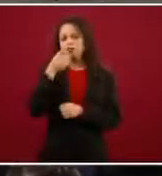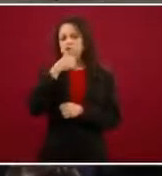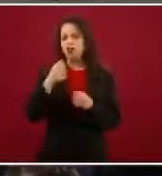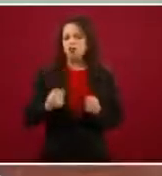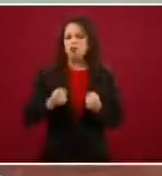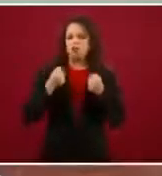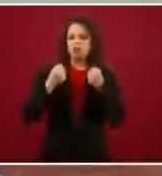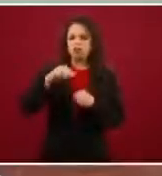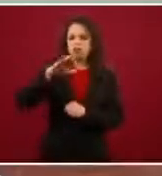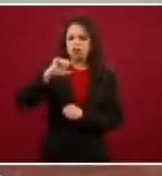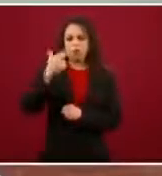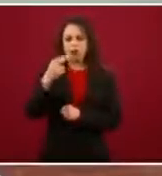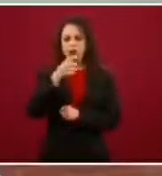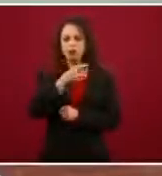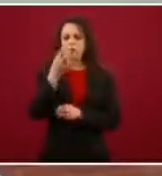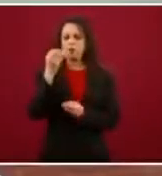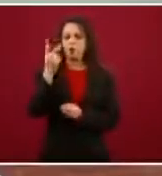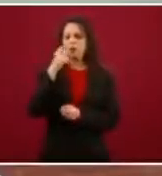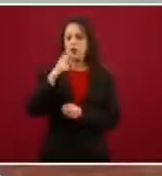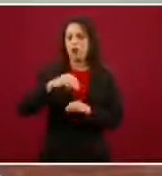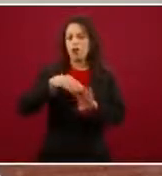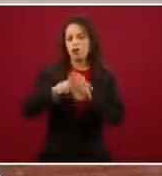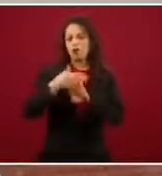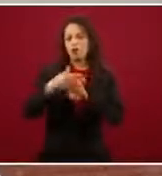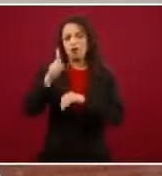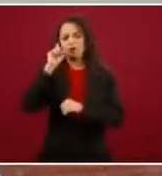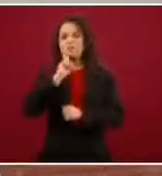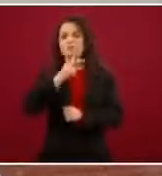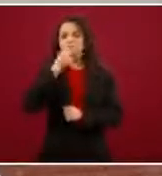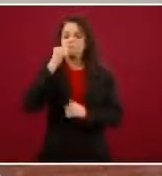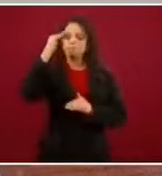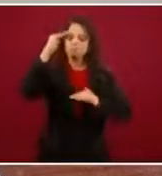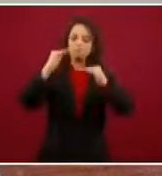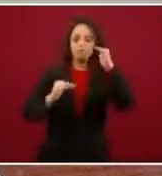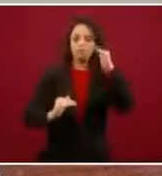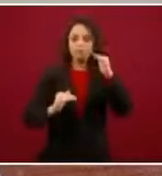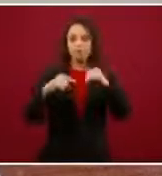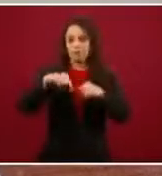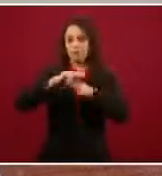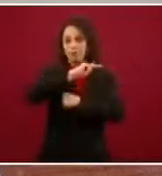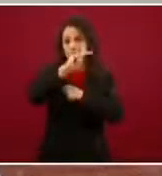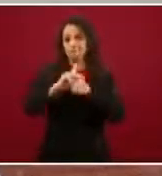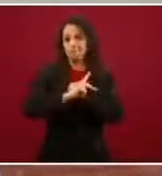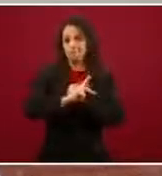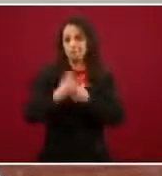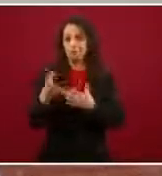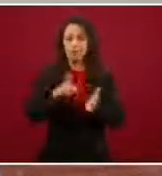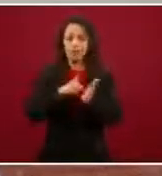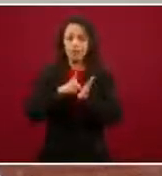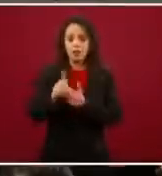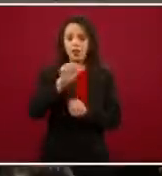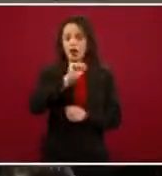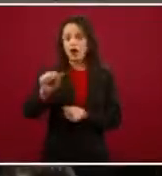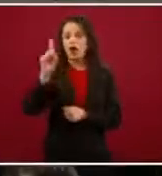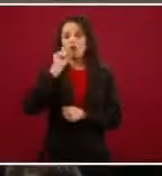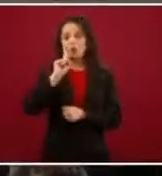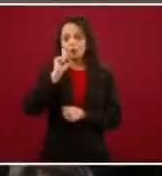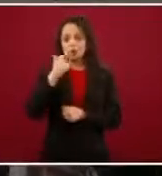hecho a la igualdad formal y sustantiva entre hombres y mujeres en el país. Está relacionado con los derechos de las mujeres. Adelante, por